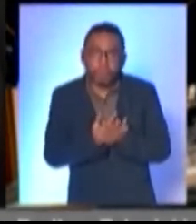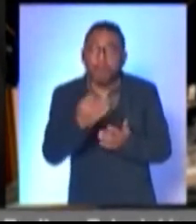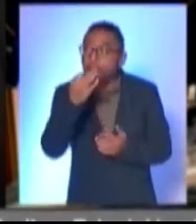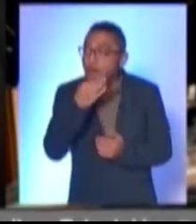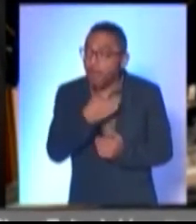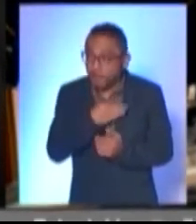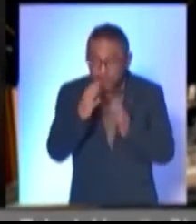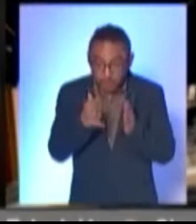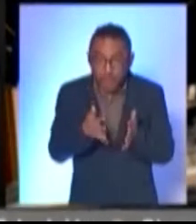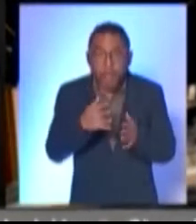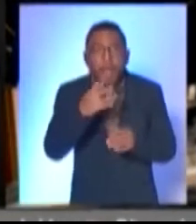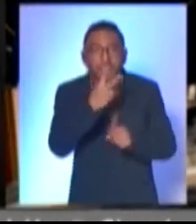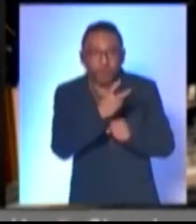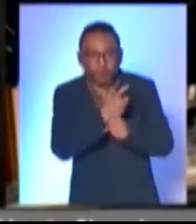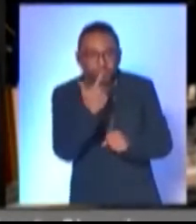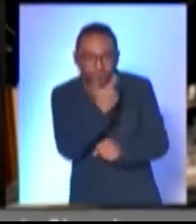confirmen segundas dosis